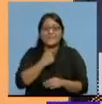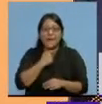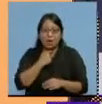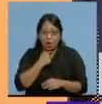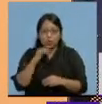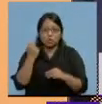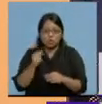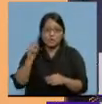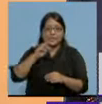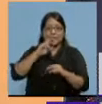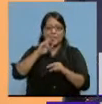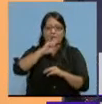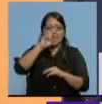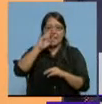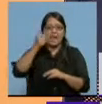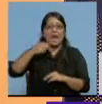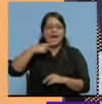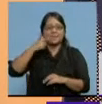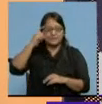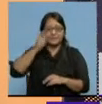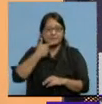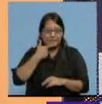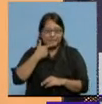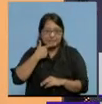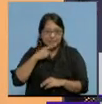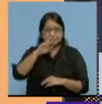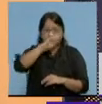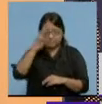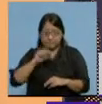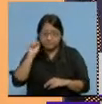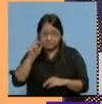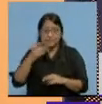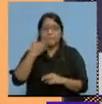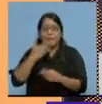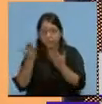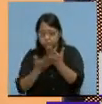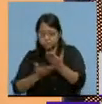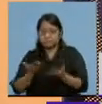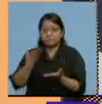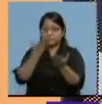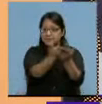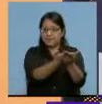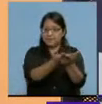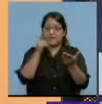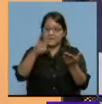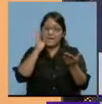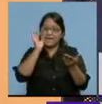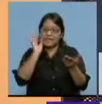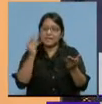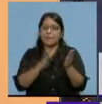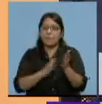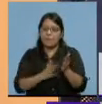actualización en el ANSES para que puedan declarar que ya forman parte de una oferta educativa. Ellos tienen que